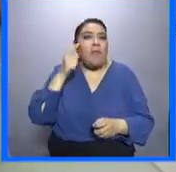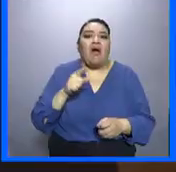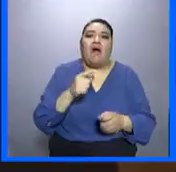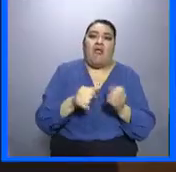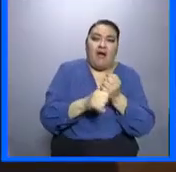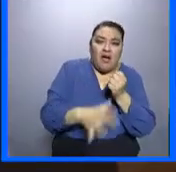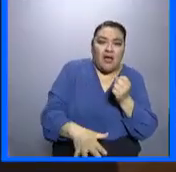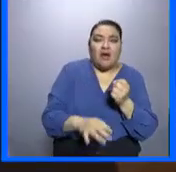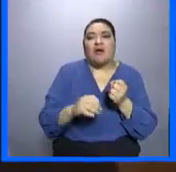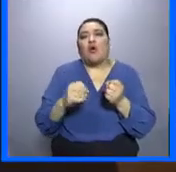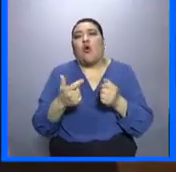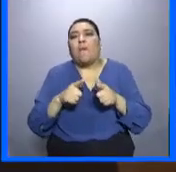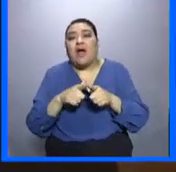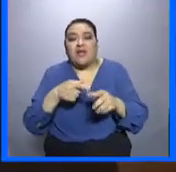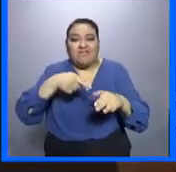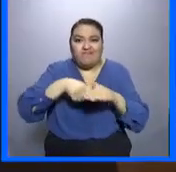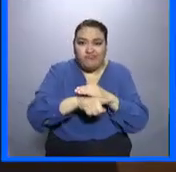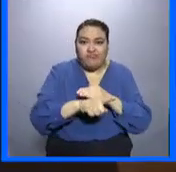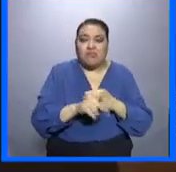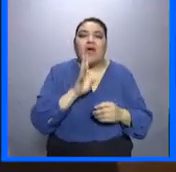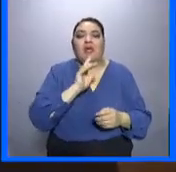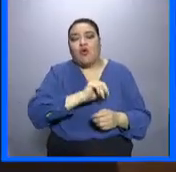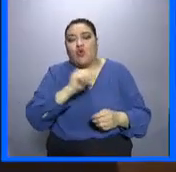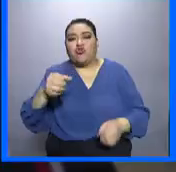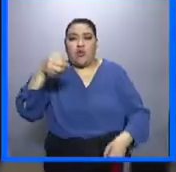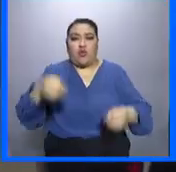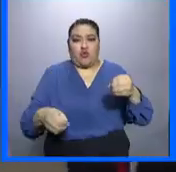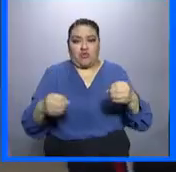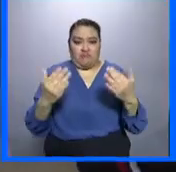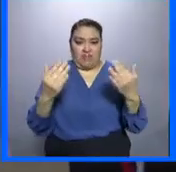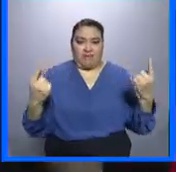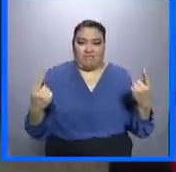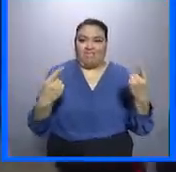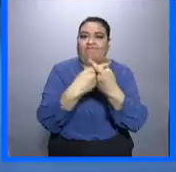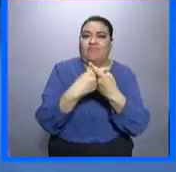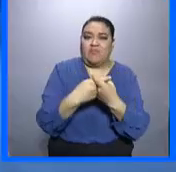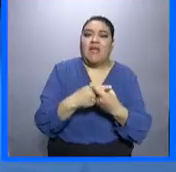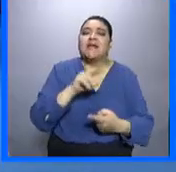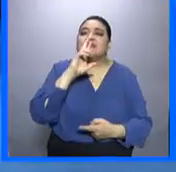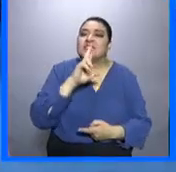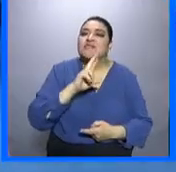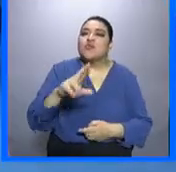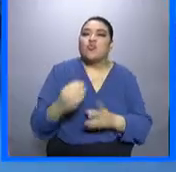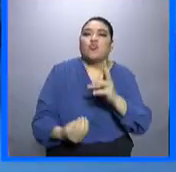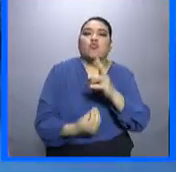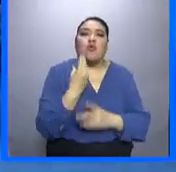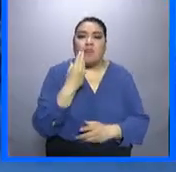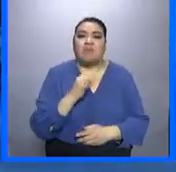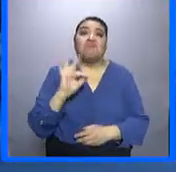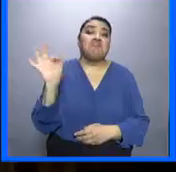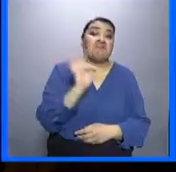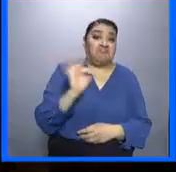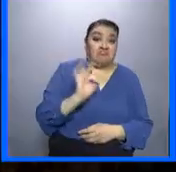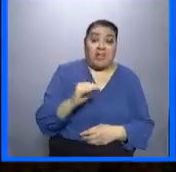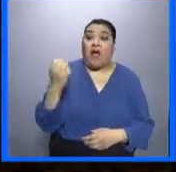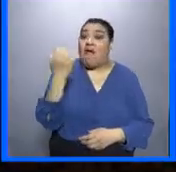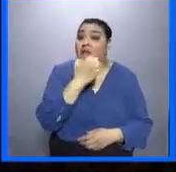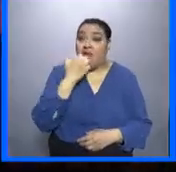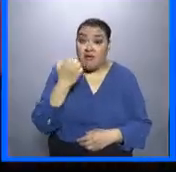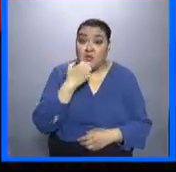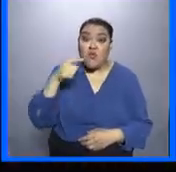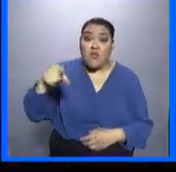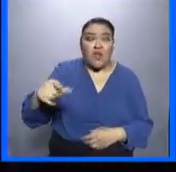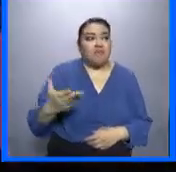vaginal. Está también una contradicción de criterios por la que podría establecer jurisprudencia sobre la posibilidad de que las escuelas